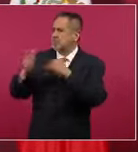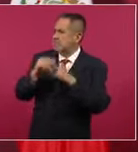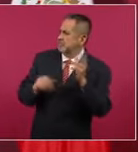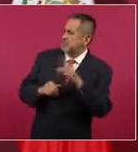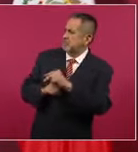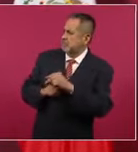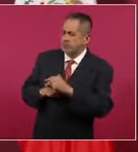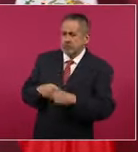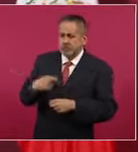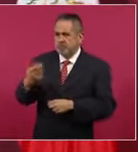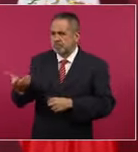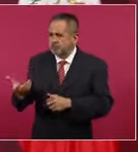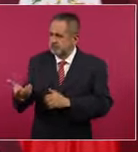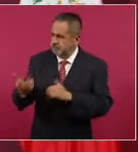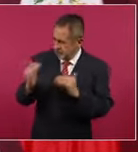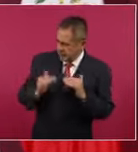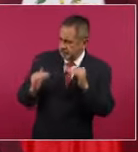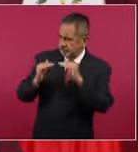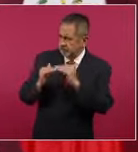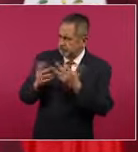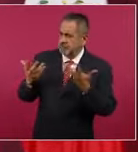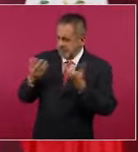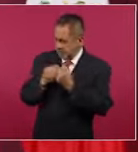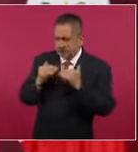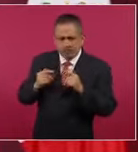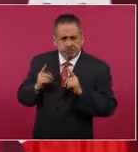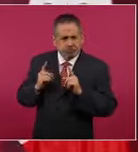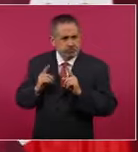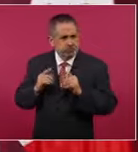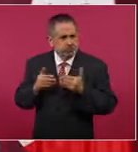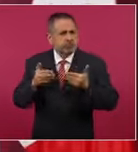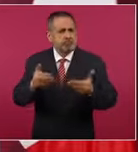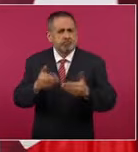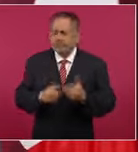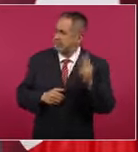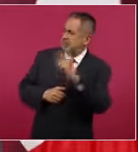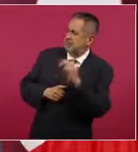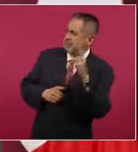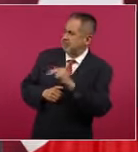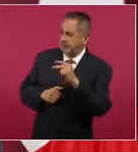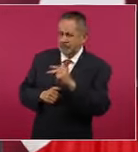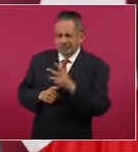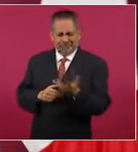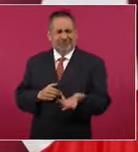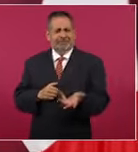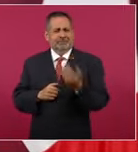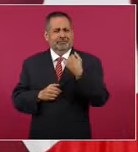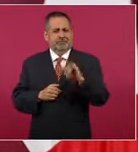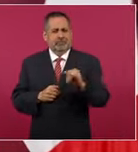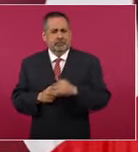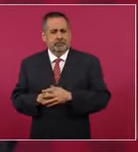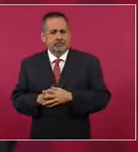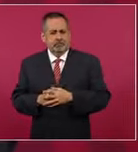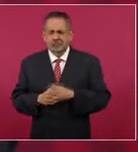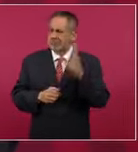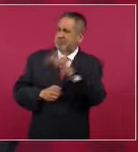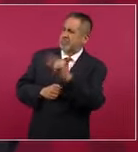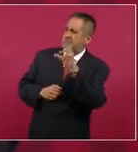darle la mano para que se empareje y caminemos todos juntos, y al mismo tiempo se dicen